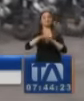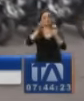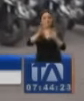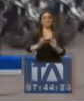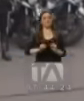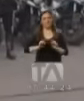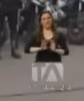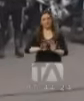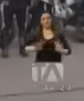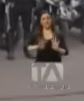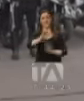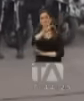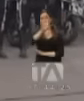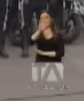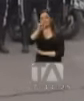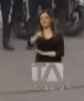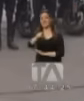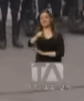que el día de hoy estarán